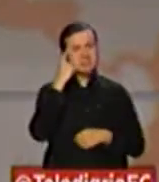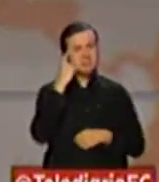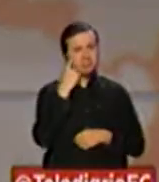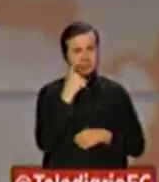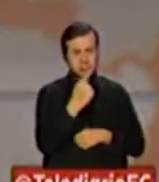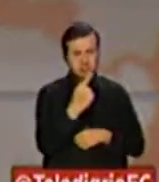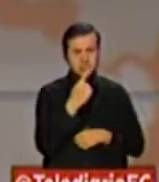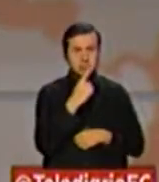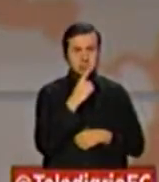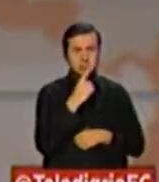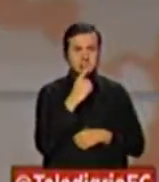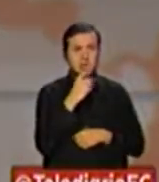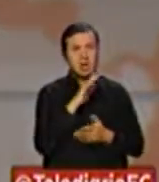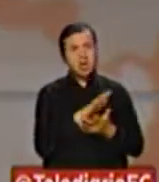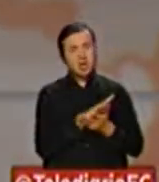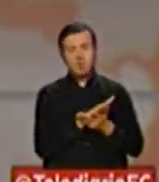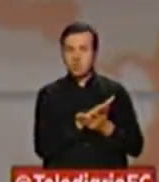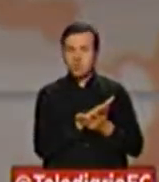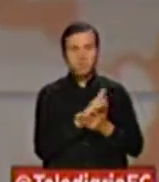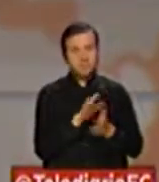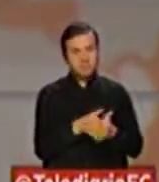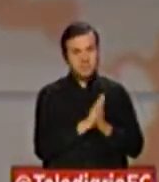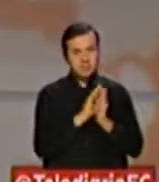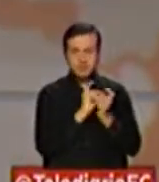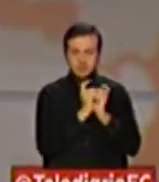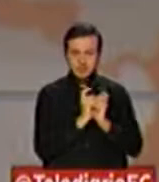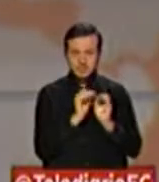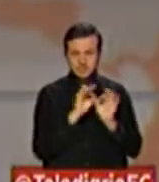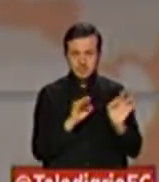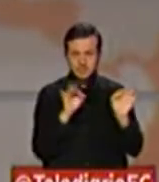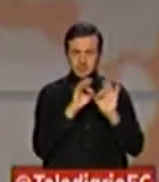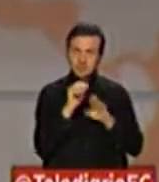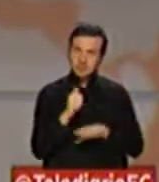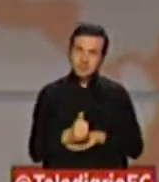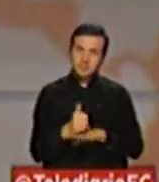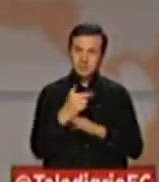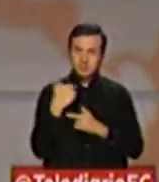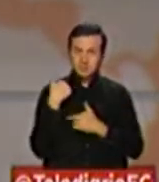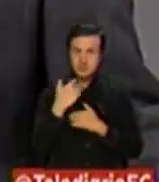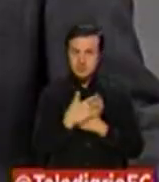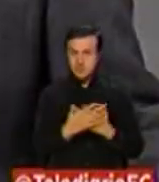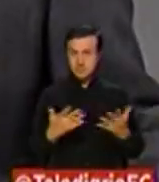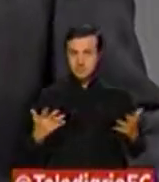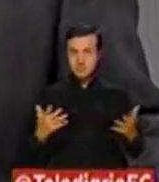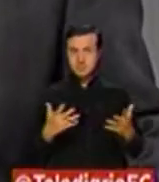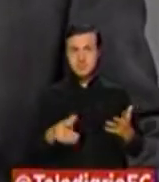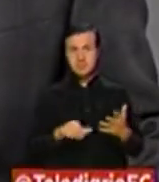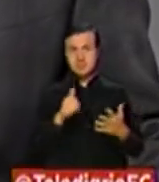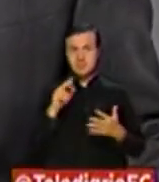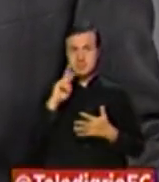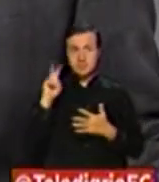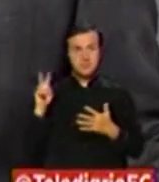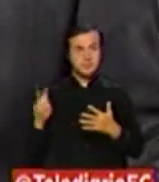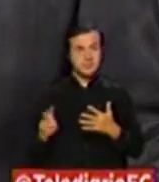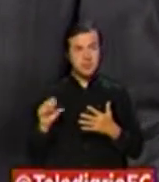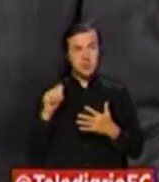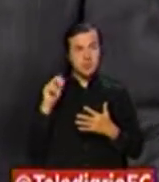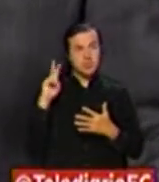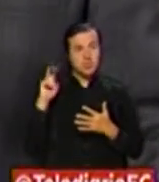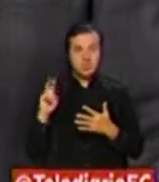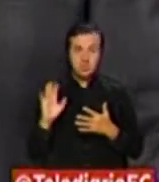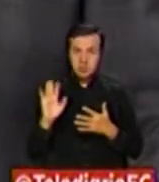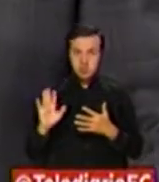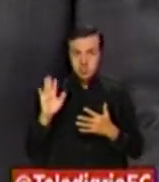Observemos, no nos quedemos tranquilos y pidamos correctivos efectivos a las autoridades competentes. En otras materias, que no necesariamente sea